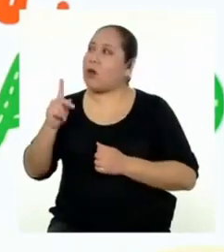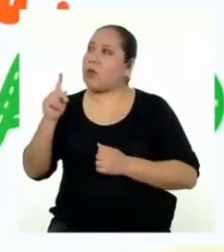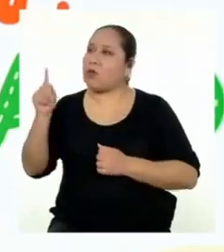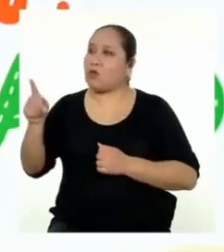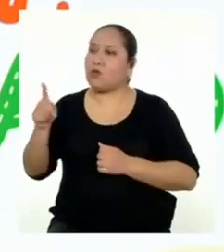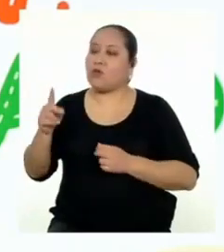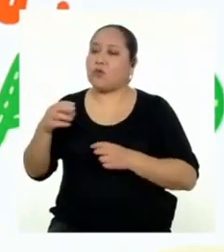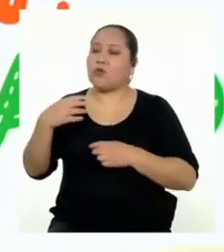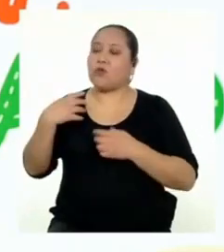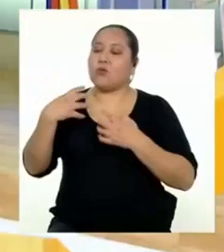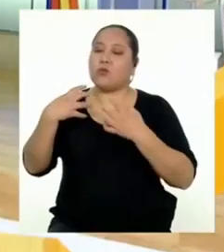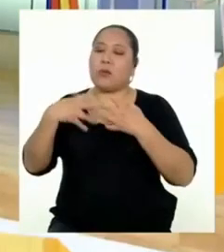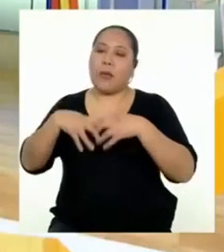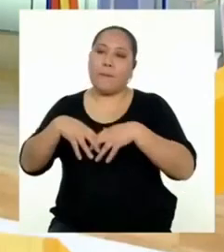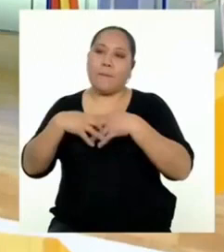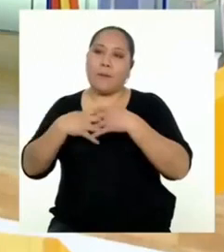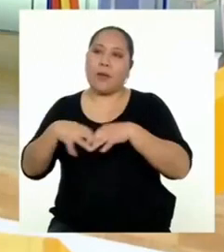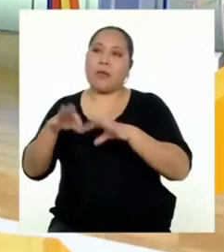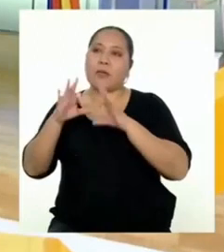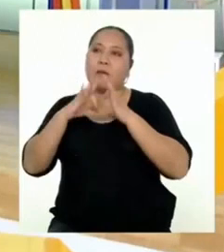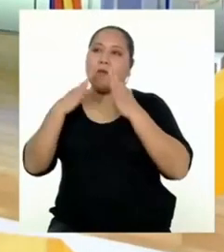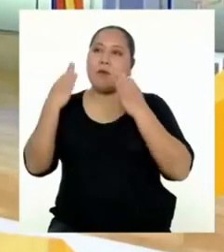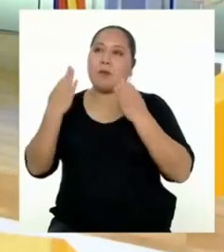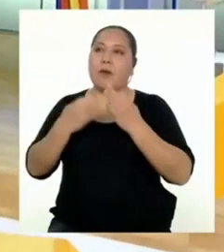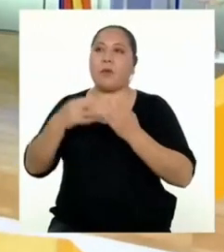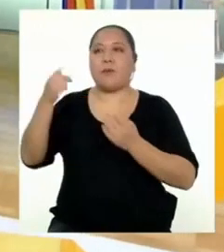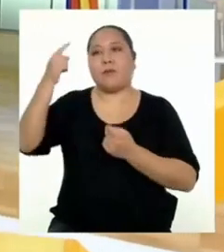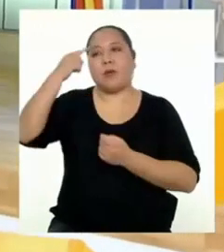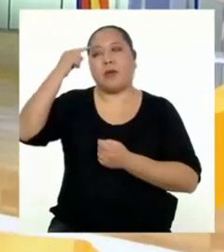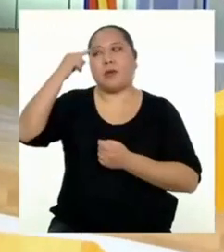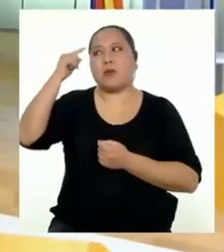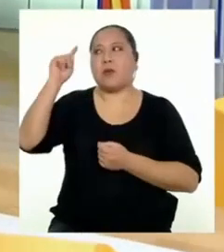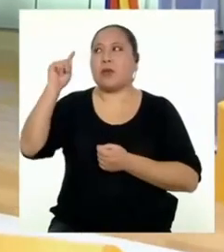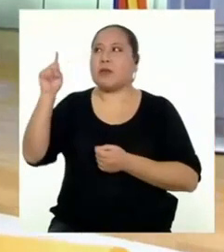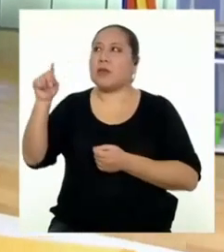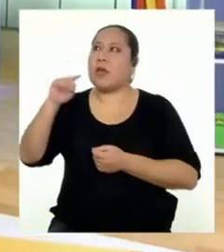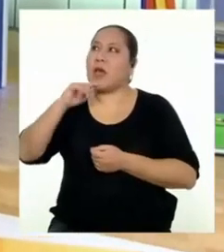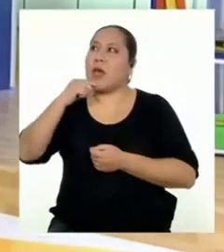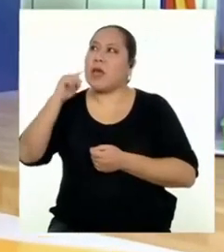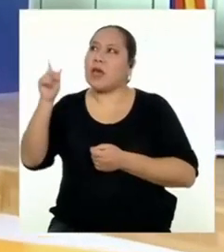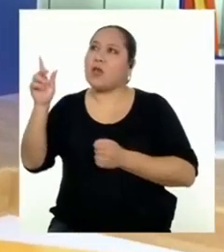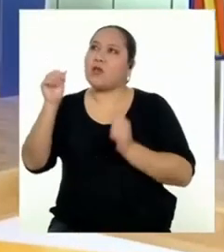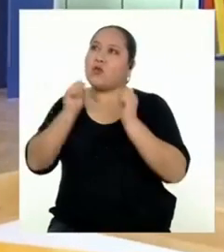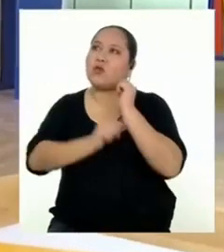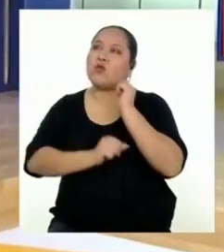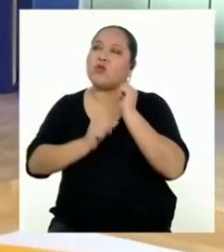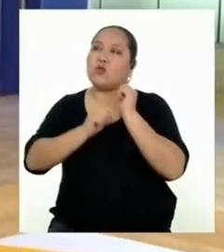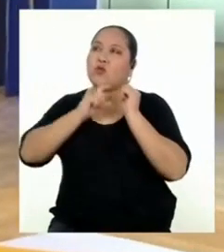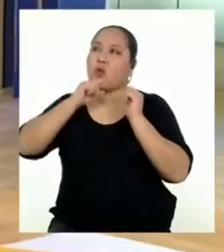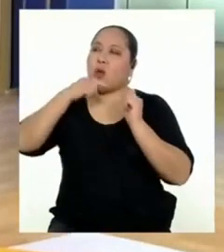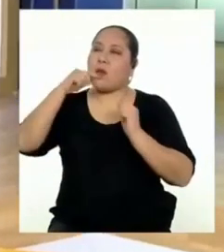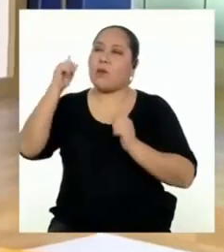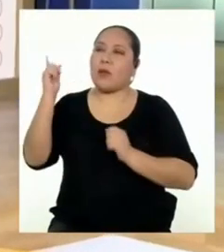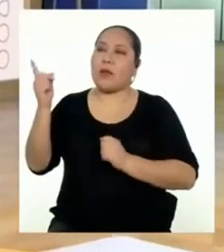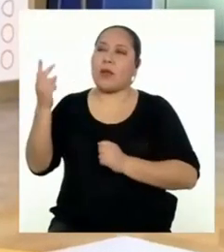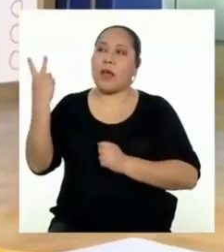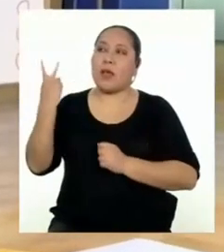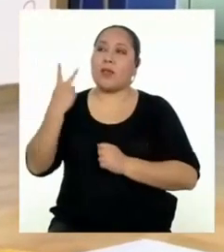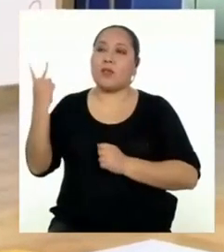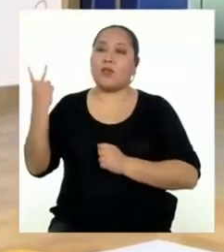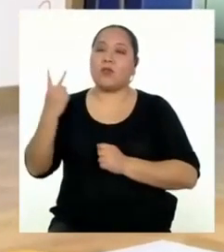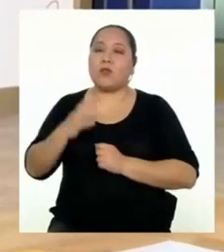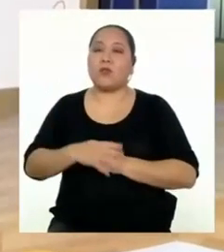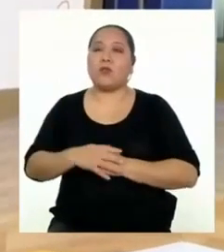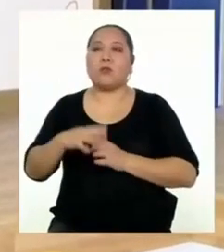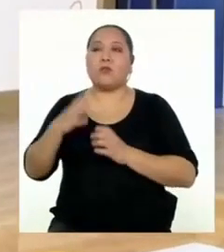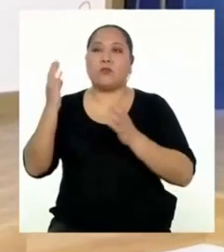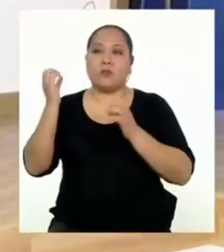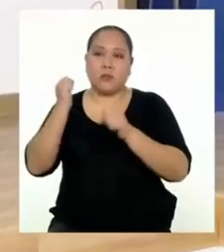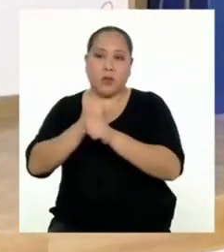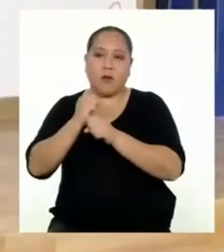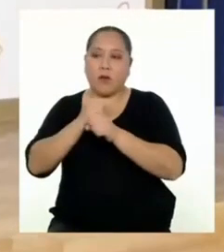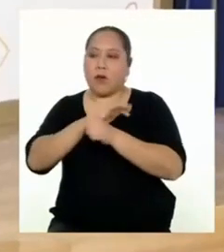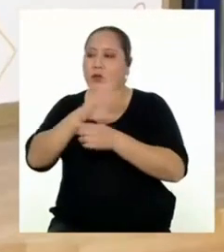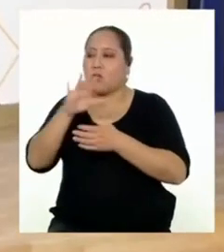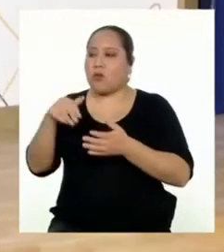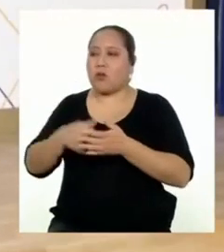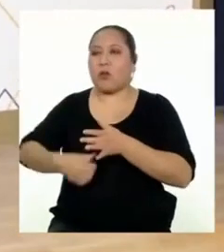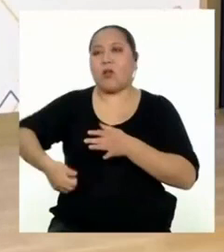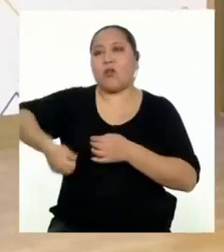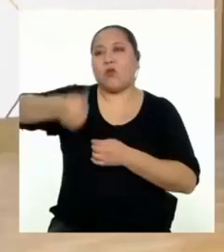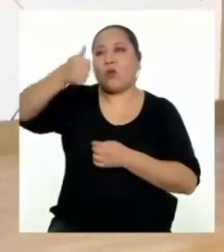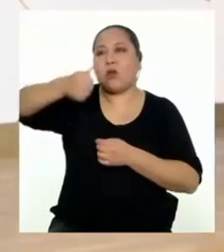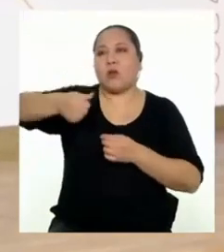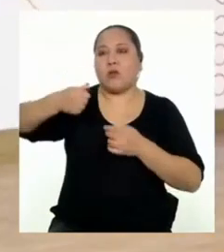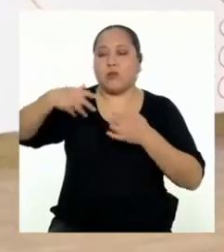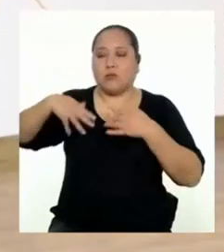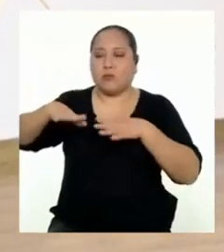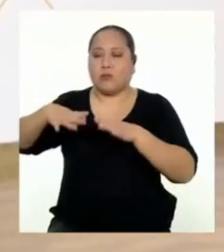un negocio familiar. Creo que solo son ella y su hermana. Ellas hacen todo. Son las